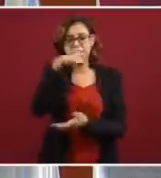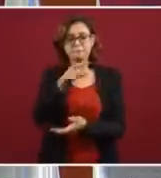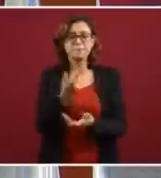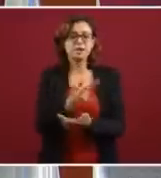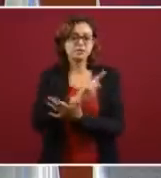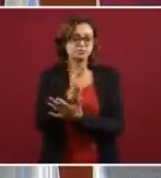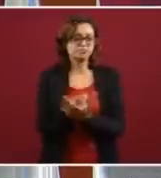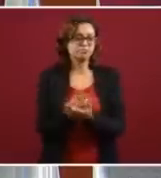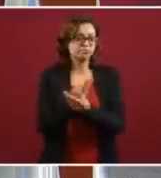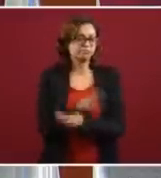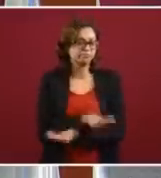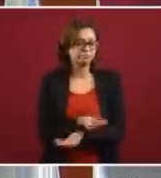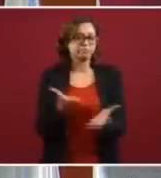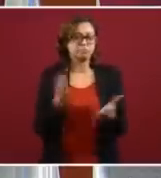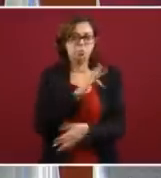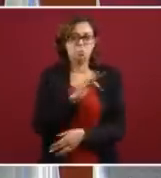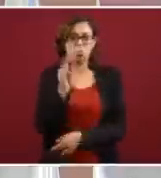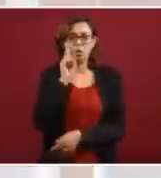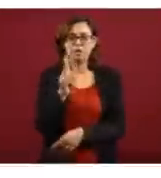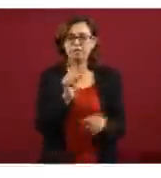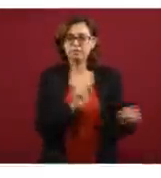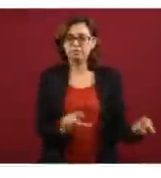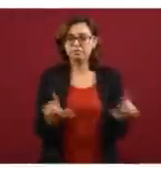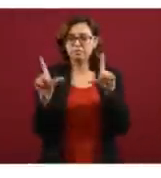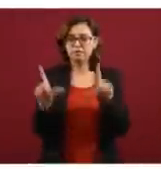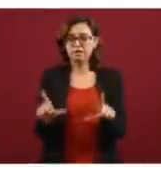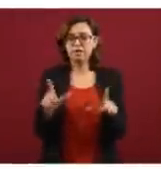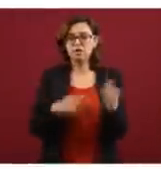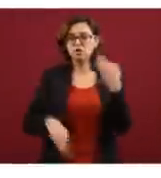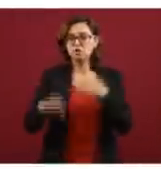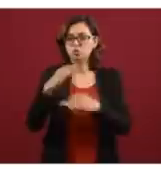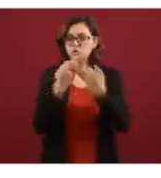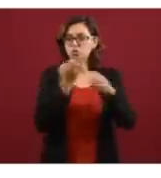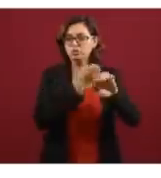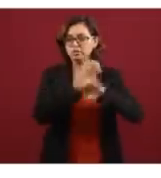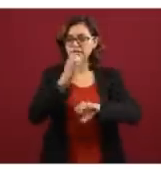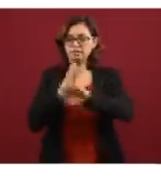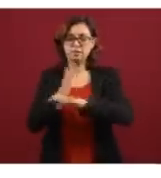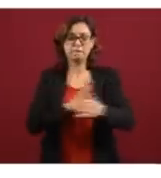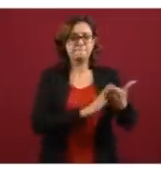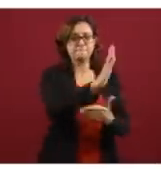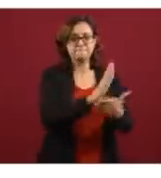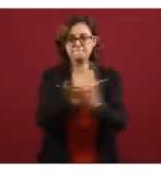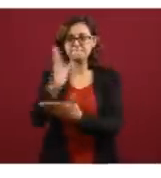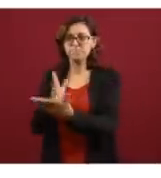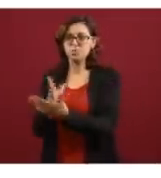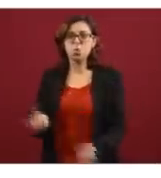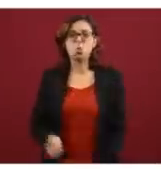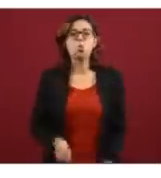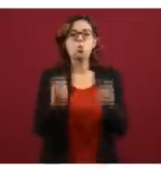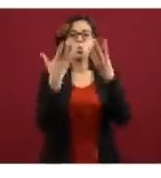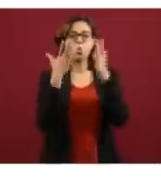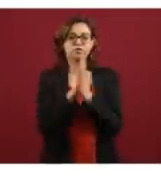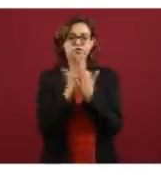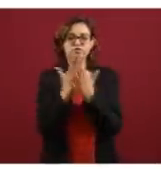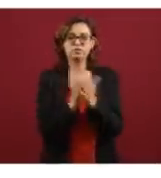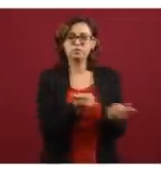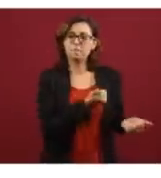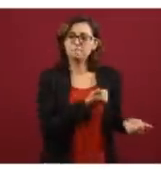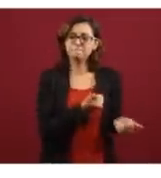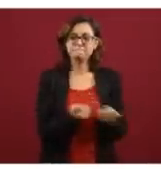este programa. Como se puede ver ahí, todos los estados donde intervinieron, la cantidad de libros que se